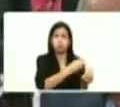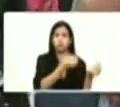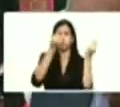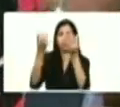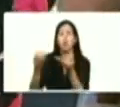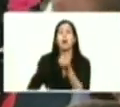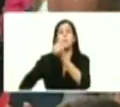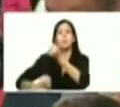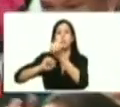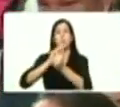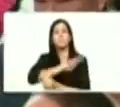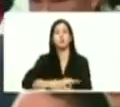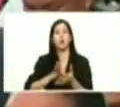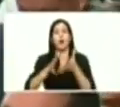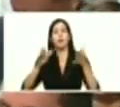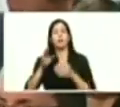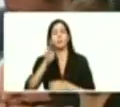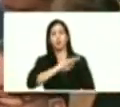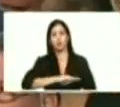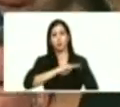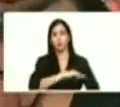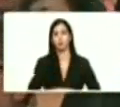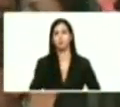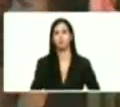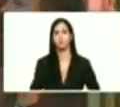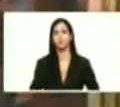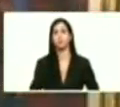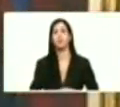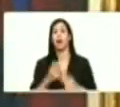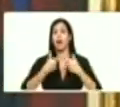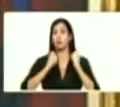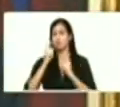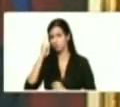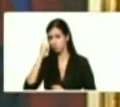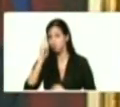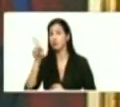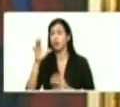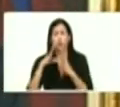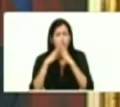micromisiones Aristóbulo todos los recursos